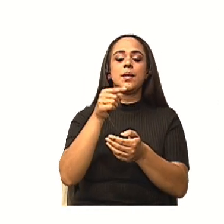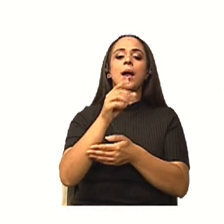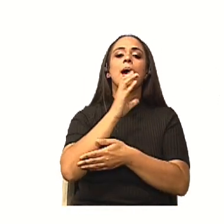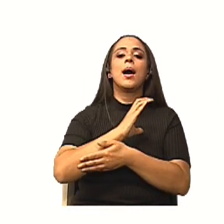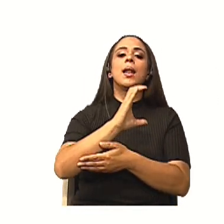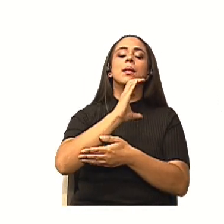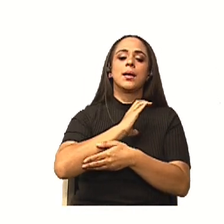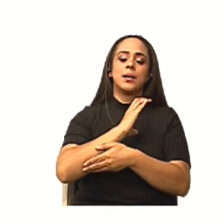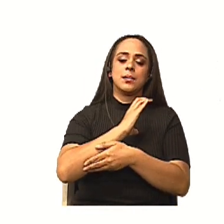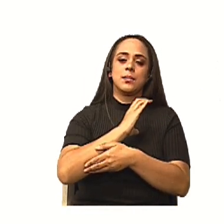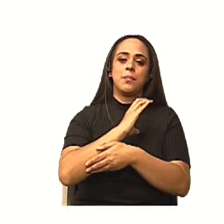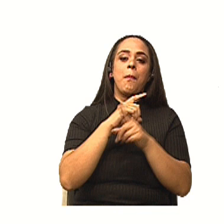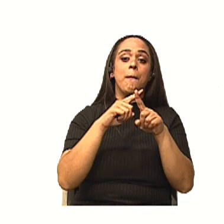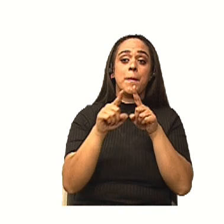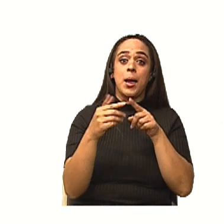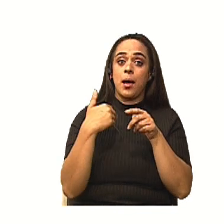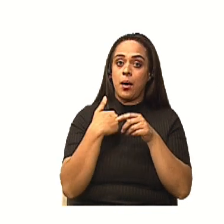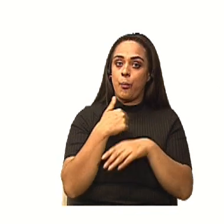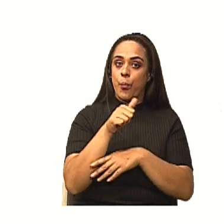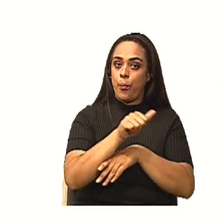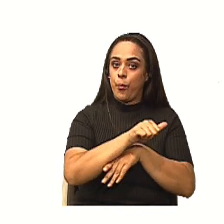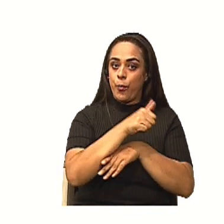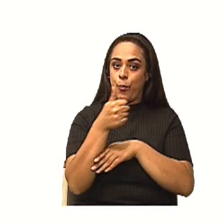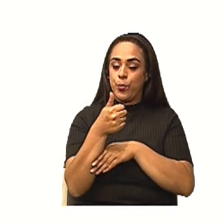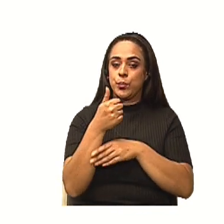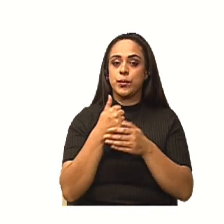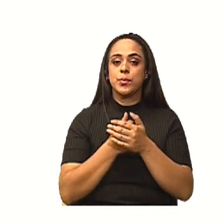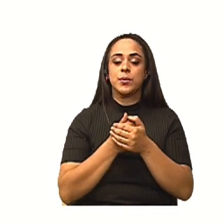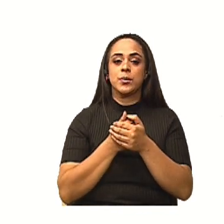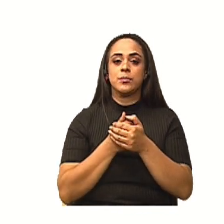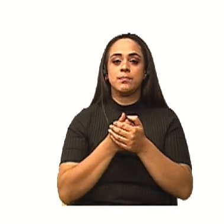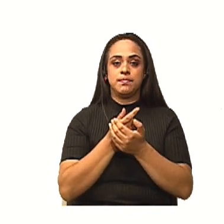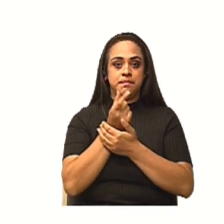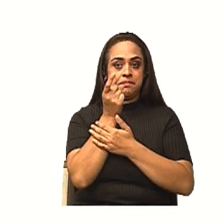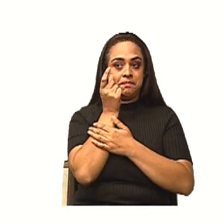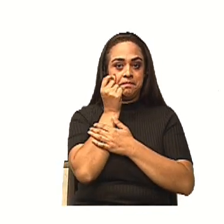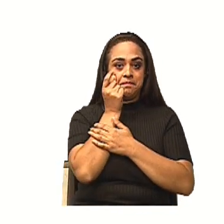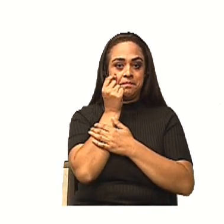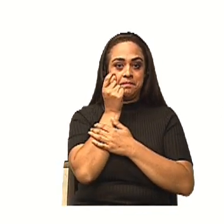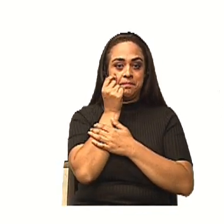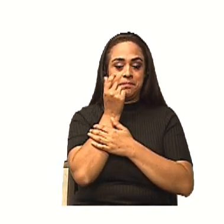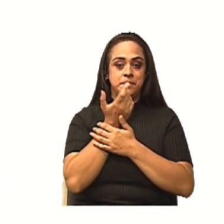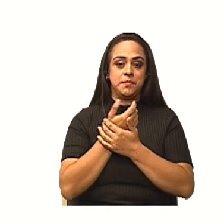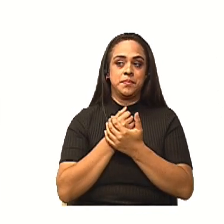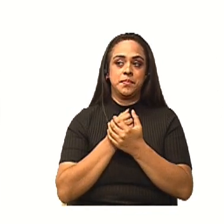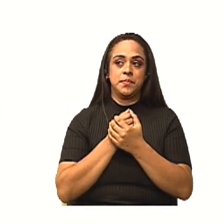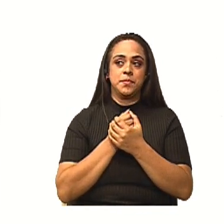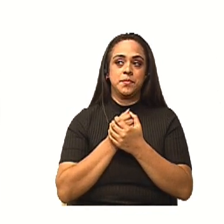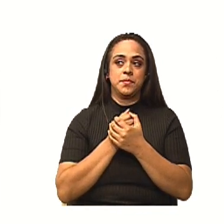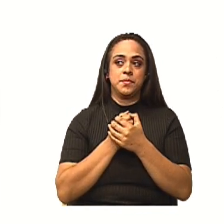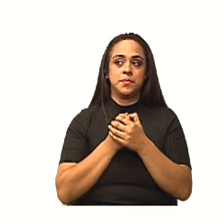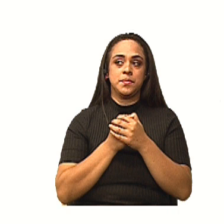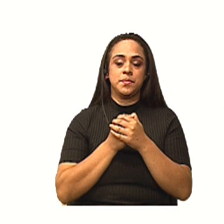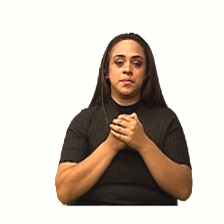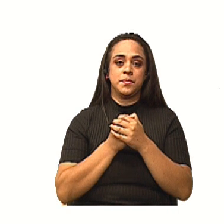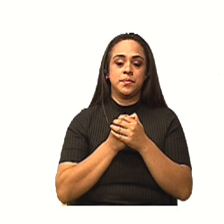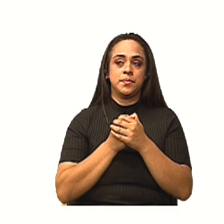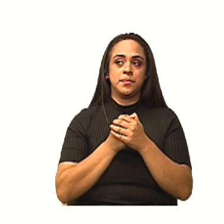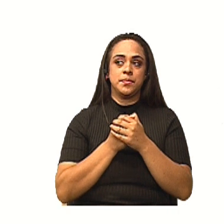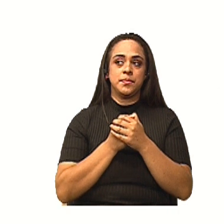de los coloides, pero hay otras. Vamos a ver. Permiso. Muy